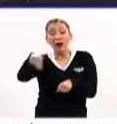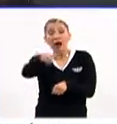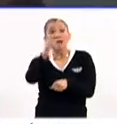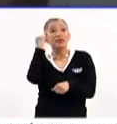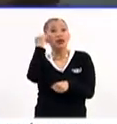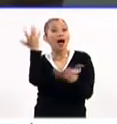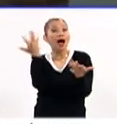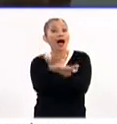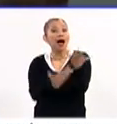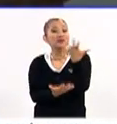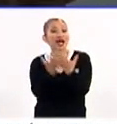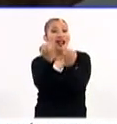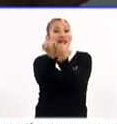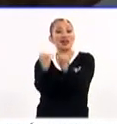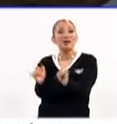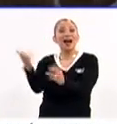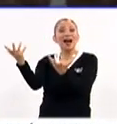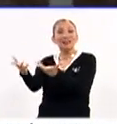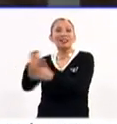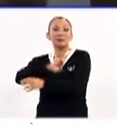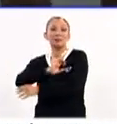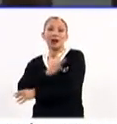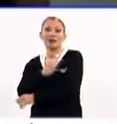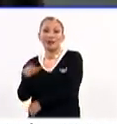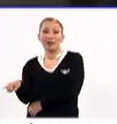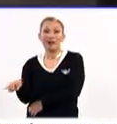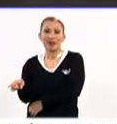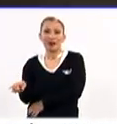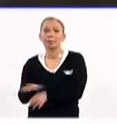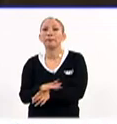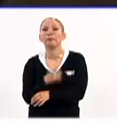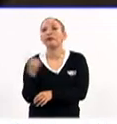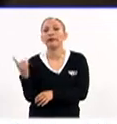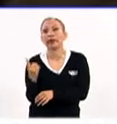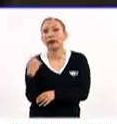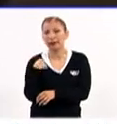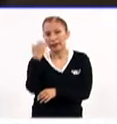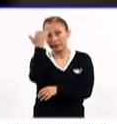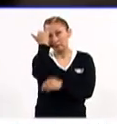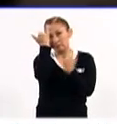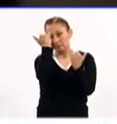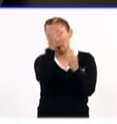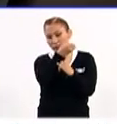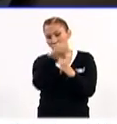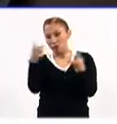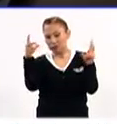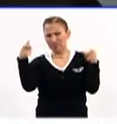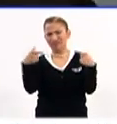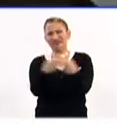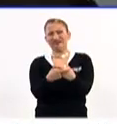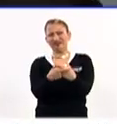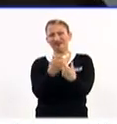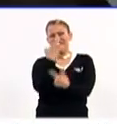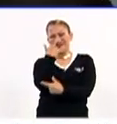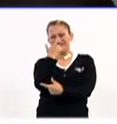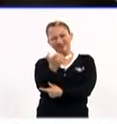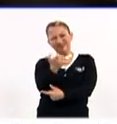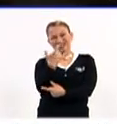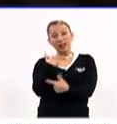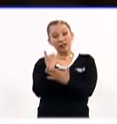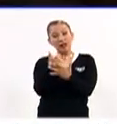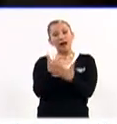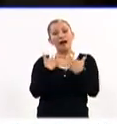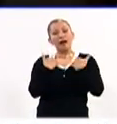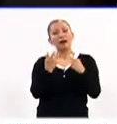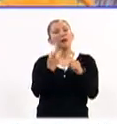los indígenas y la independencia la hicieron los españoles. Y creo que pensar esa frase, que suena tan contradictoria y tan extraña, nos ayuda